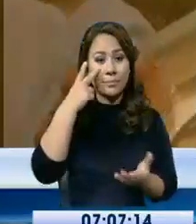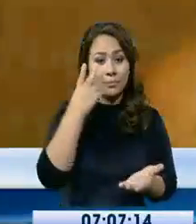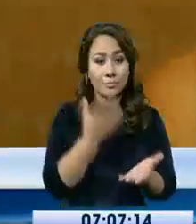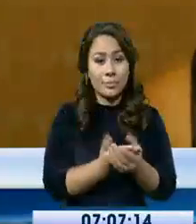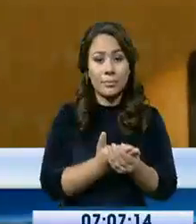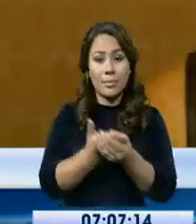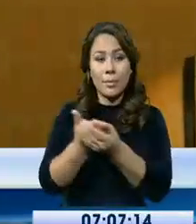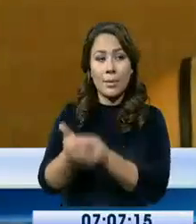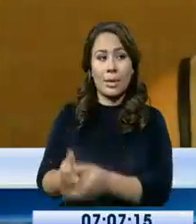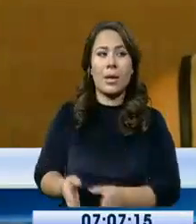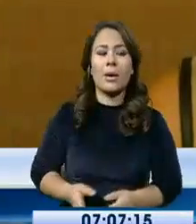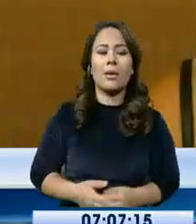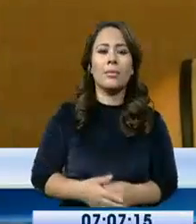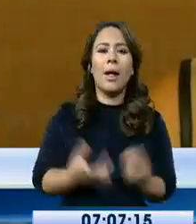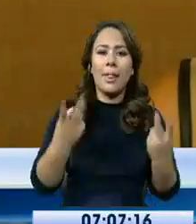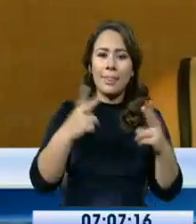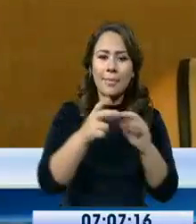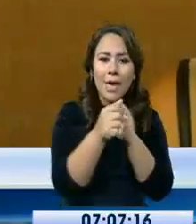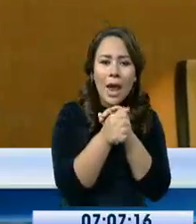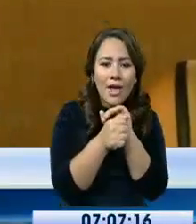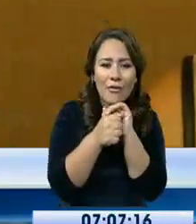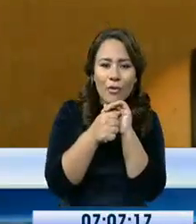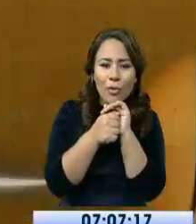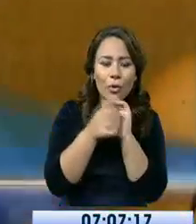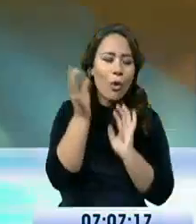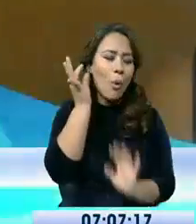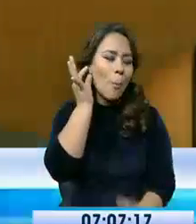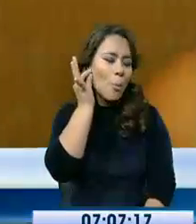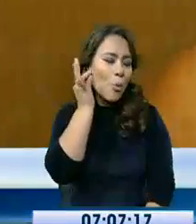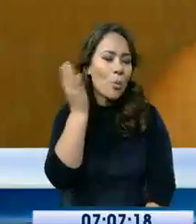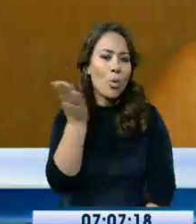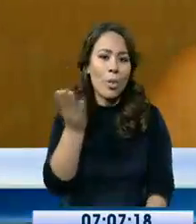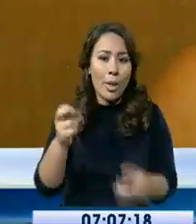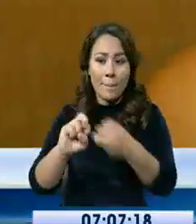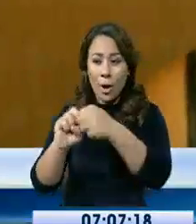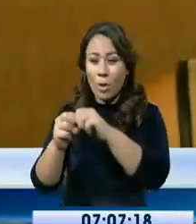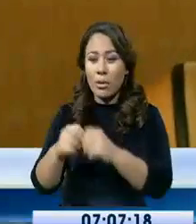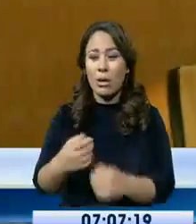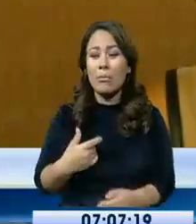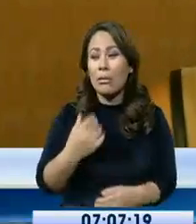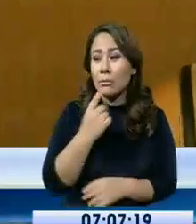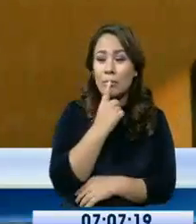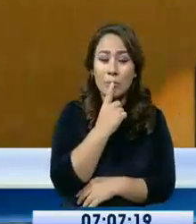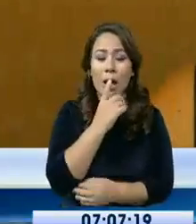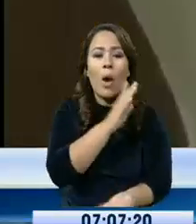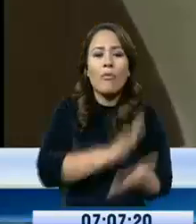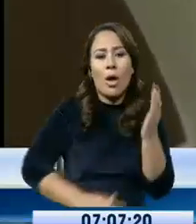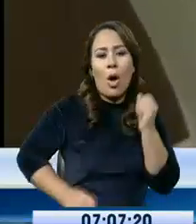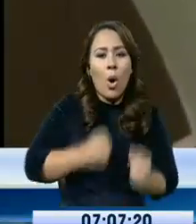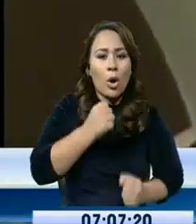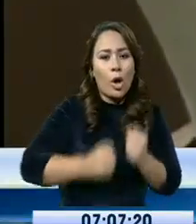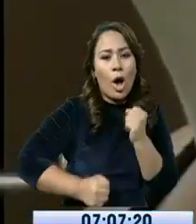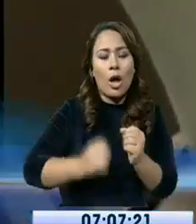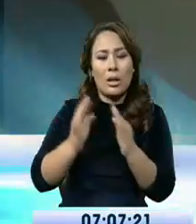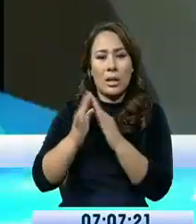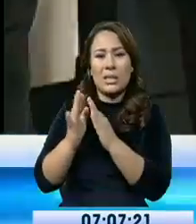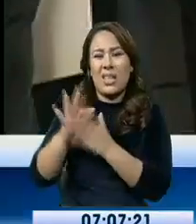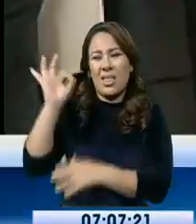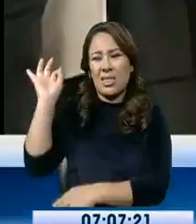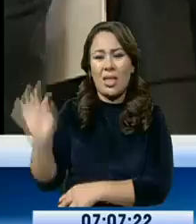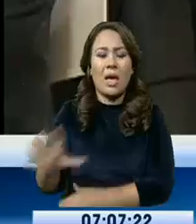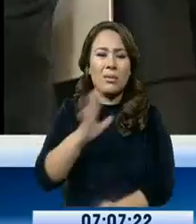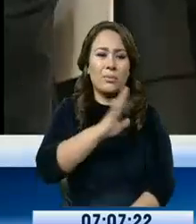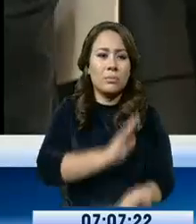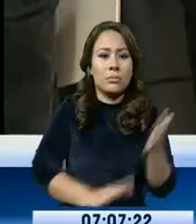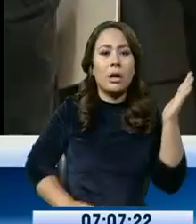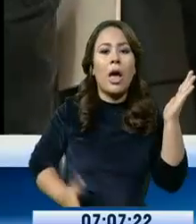respectivo. También refugio donde pueda ir la mujer mientras está pasando esto, porque muchas veces tienen que huir de casa. Lo que se busca es detener